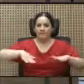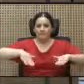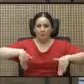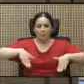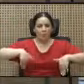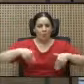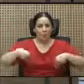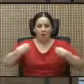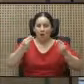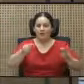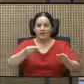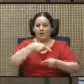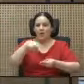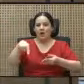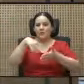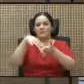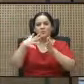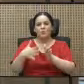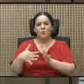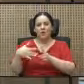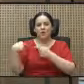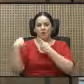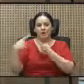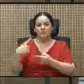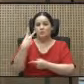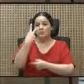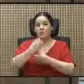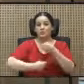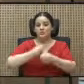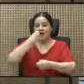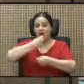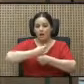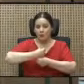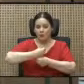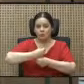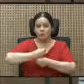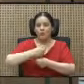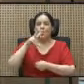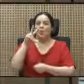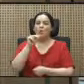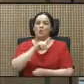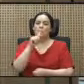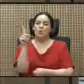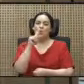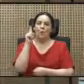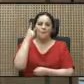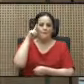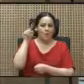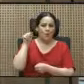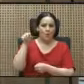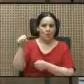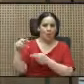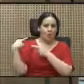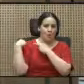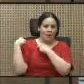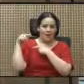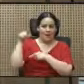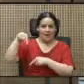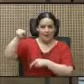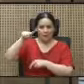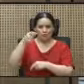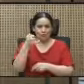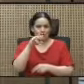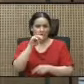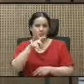los estudiantes durante estos 2 años. No por resorte de ellos, sino debido a la huelga